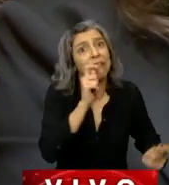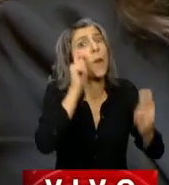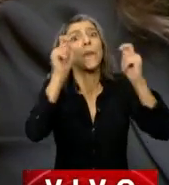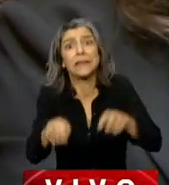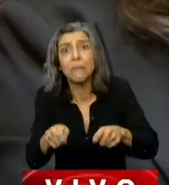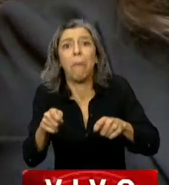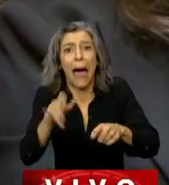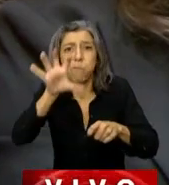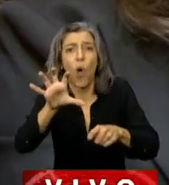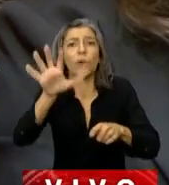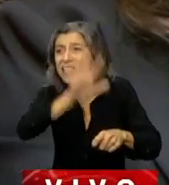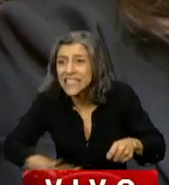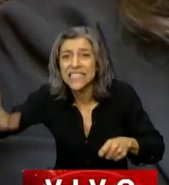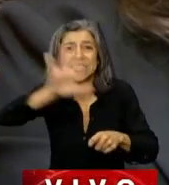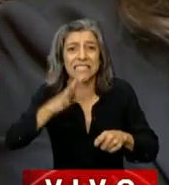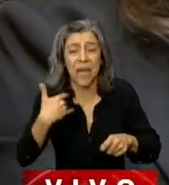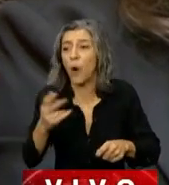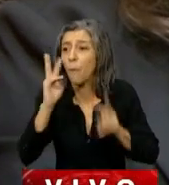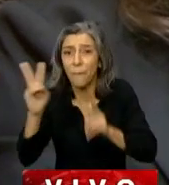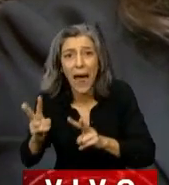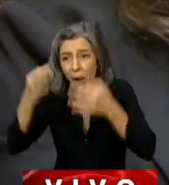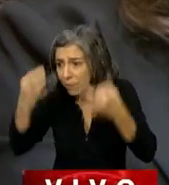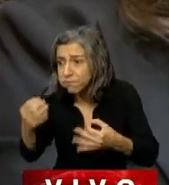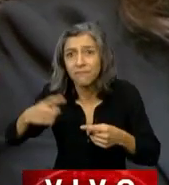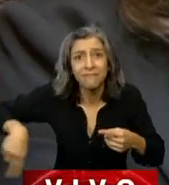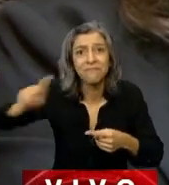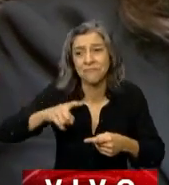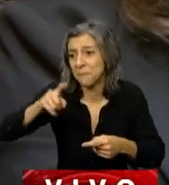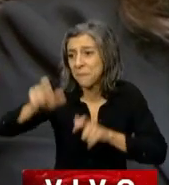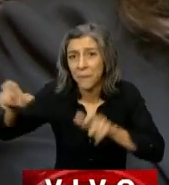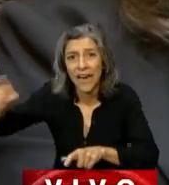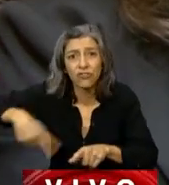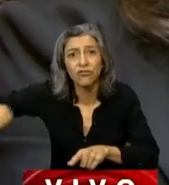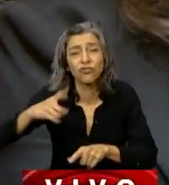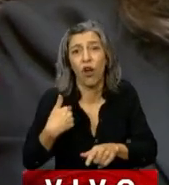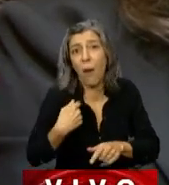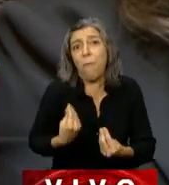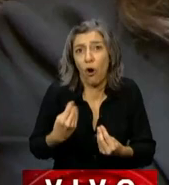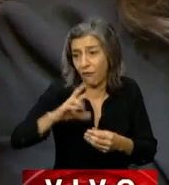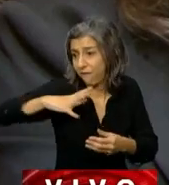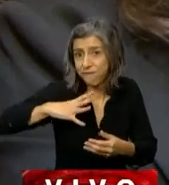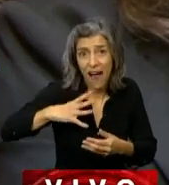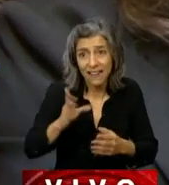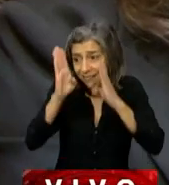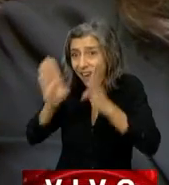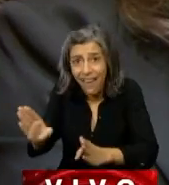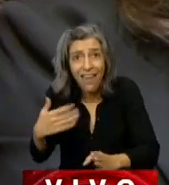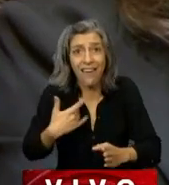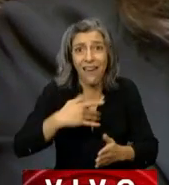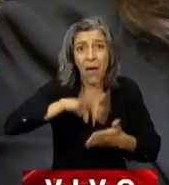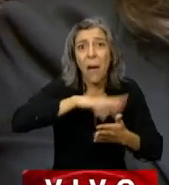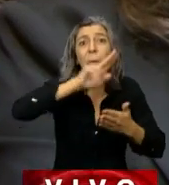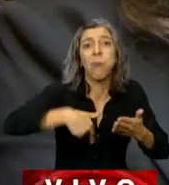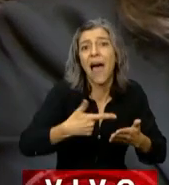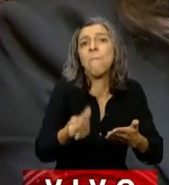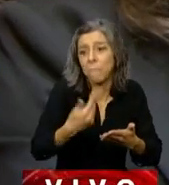para ver en la provincia de Jujuy parte de la agenda que él quiso poner acá en su gestión y que su propio bloque no lo acompañó, como el tema de la